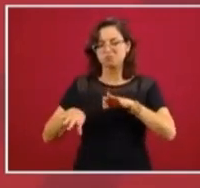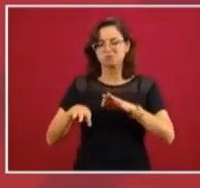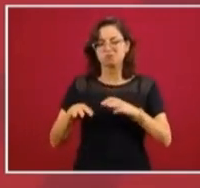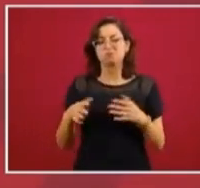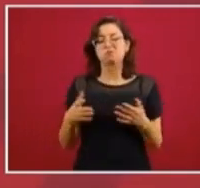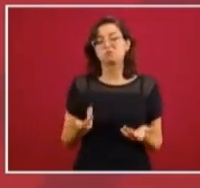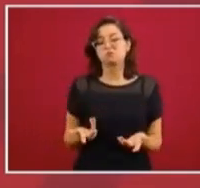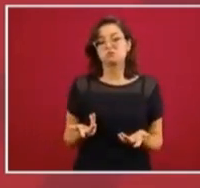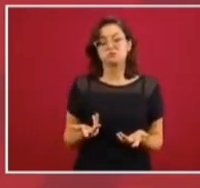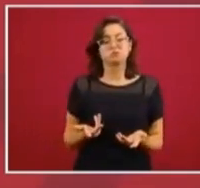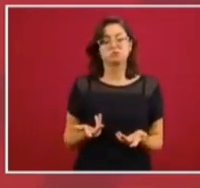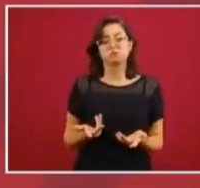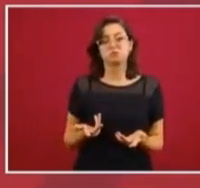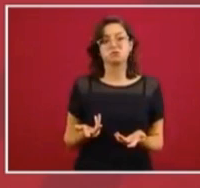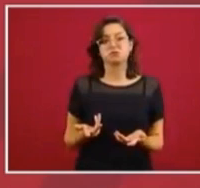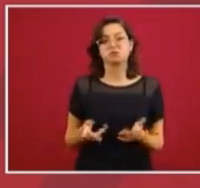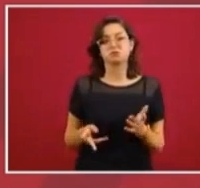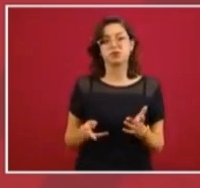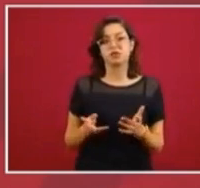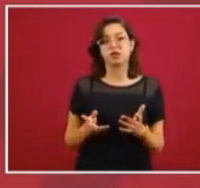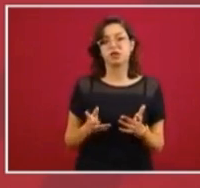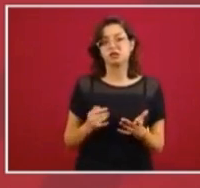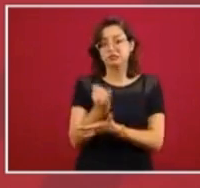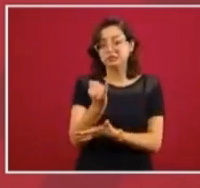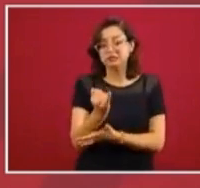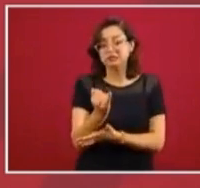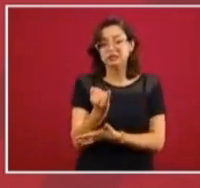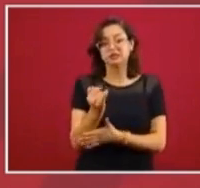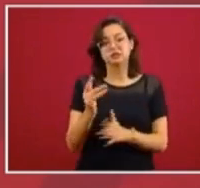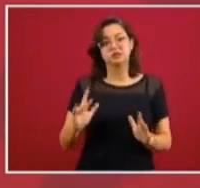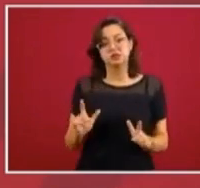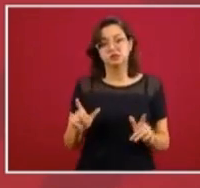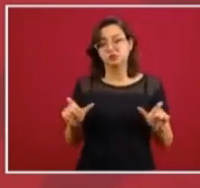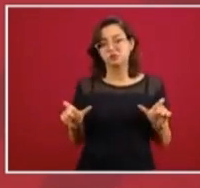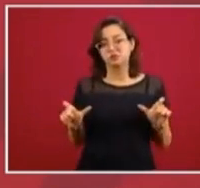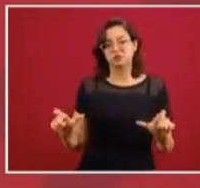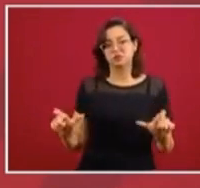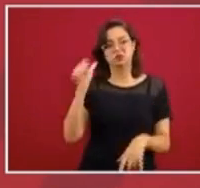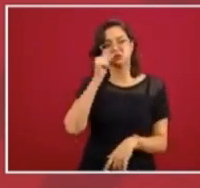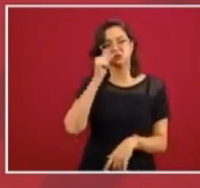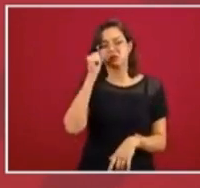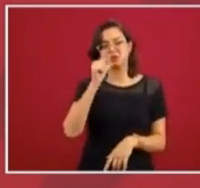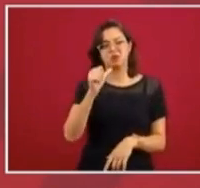y en todos los casos es voluntario.